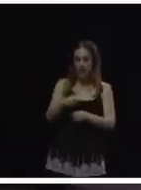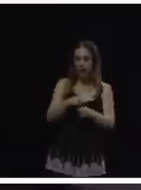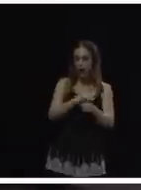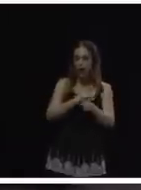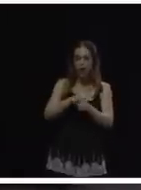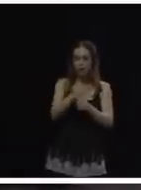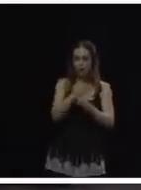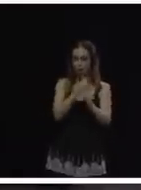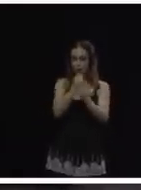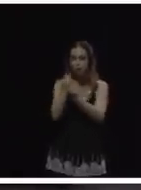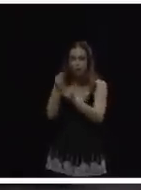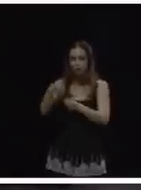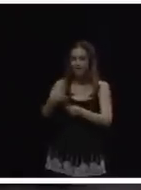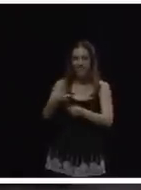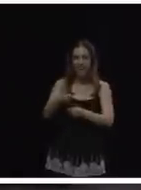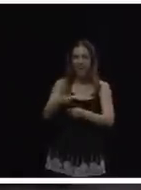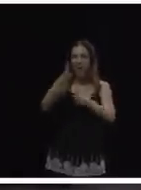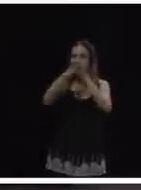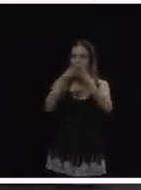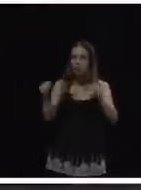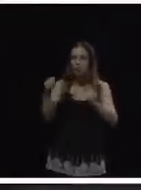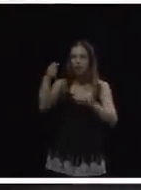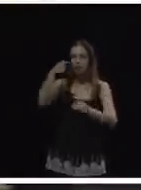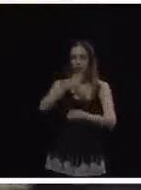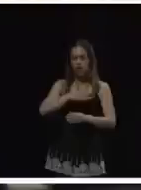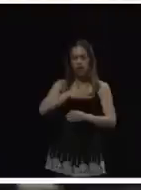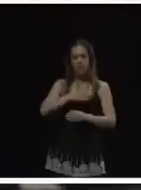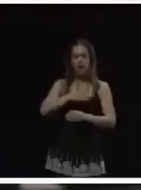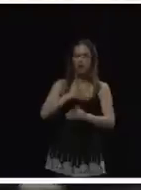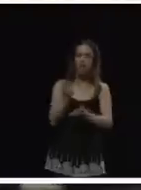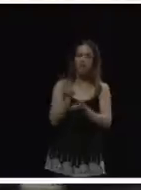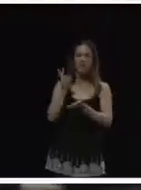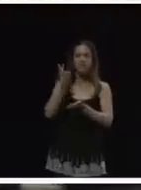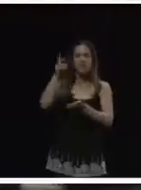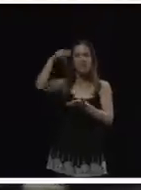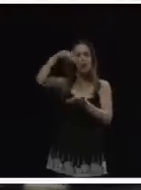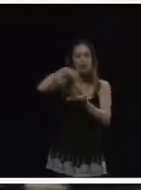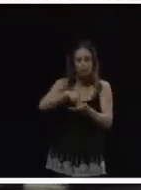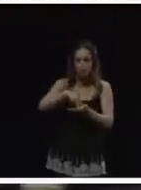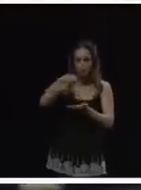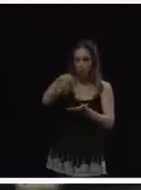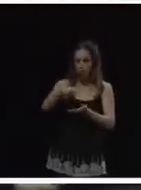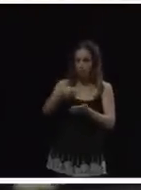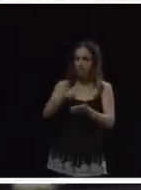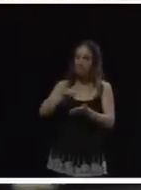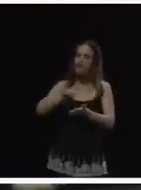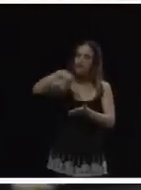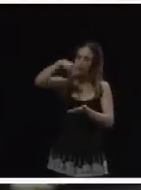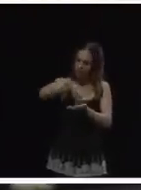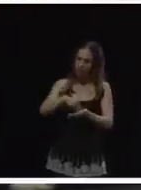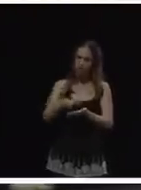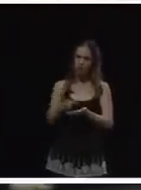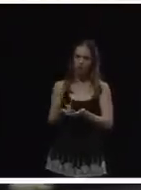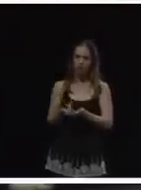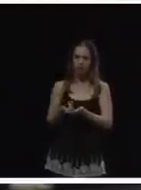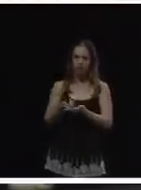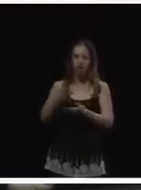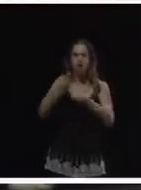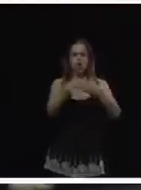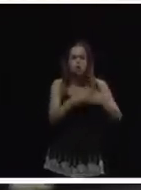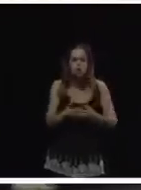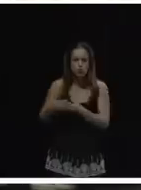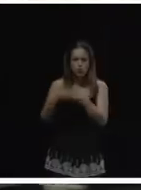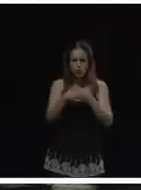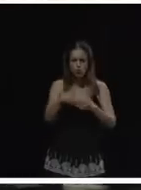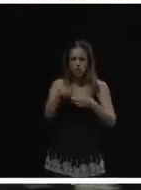Andalucía, con esa patria en la conciencia, se levantó. Porque Andalucía se levanta, ¿eh? Se levanta, lo que pasa es